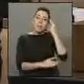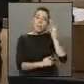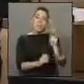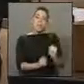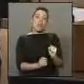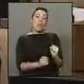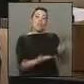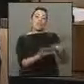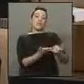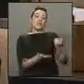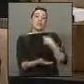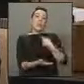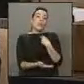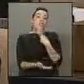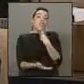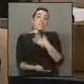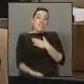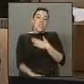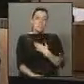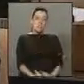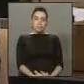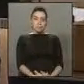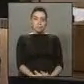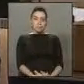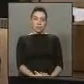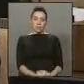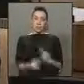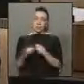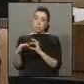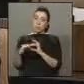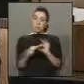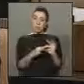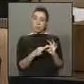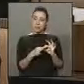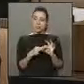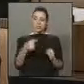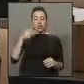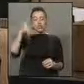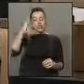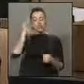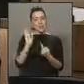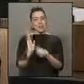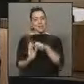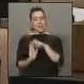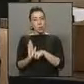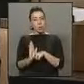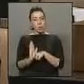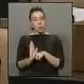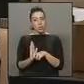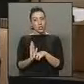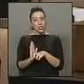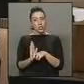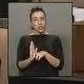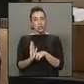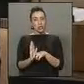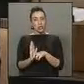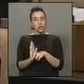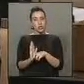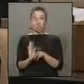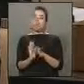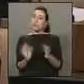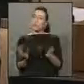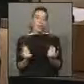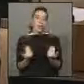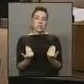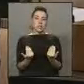sus necesidades personales. Solo por esta razón pensamos que esta moción tiene una intención clara y muy